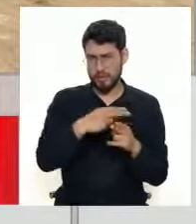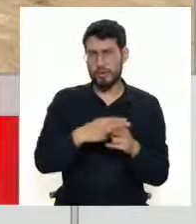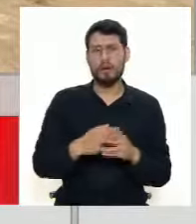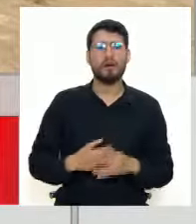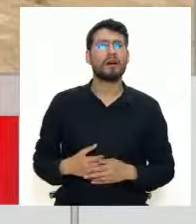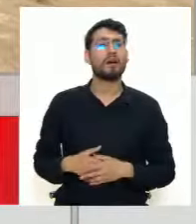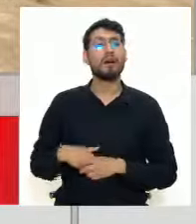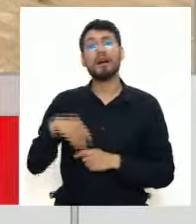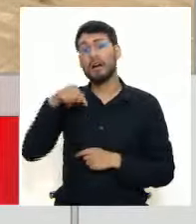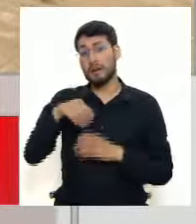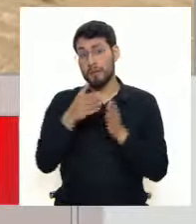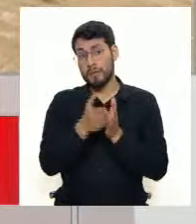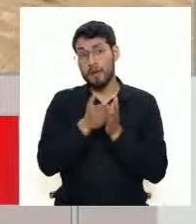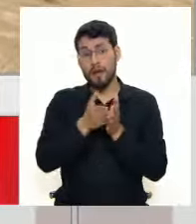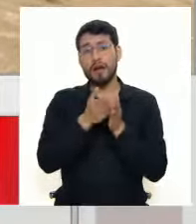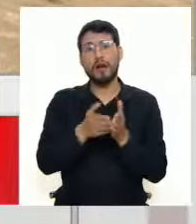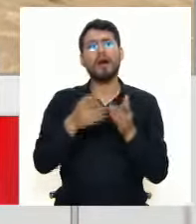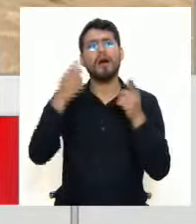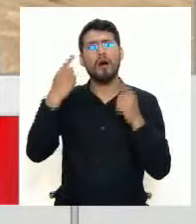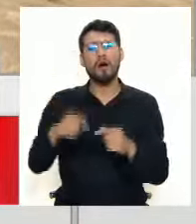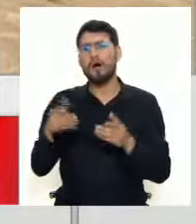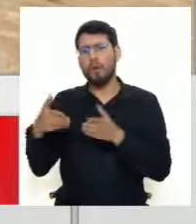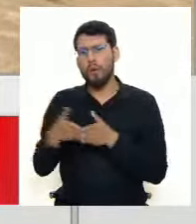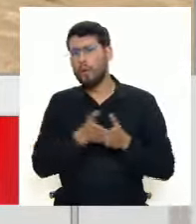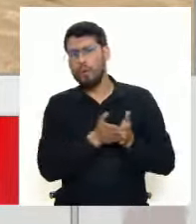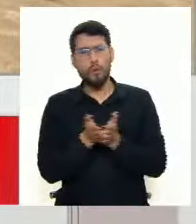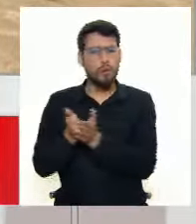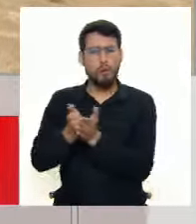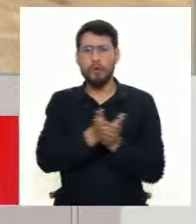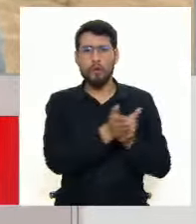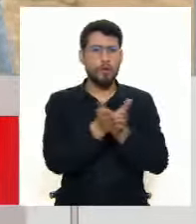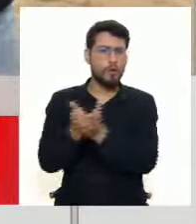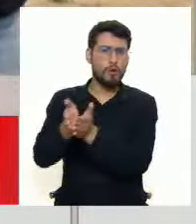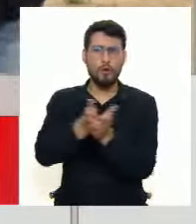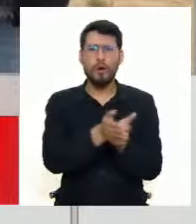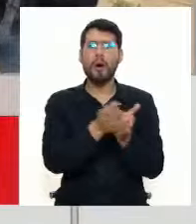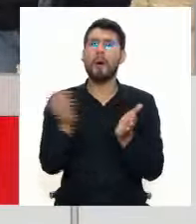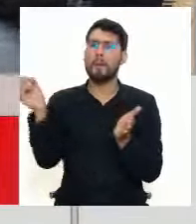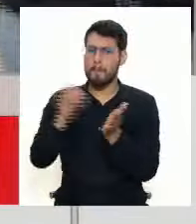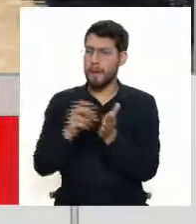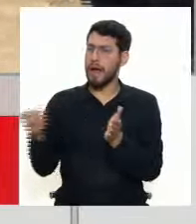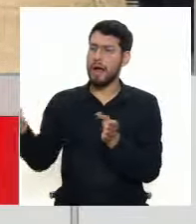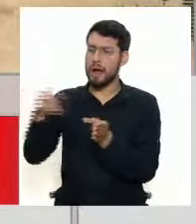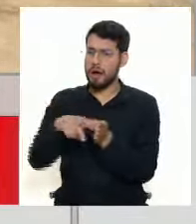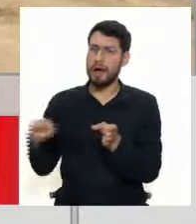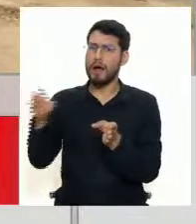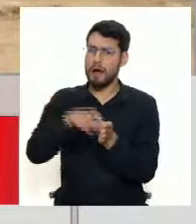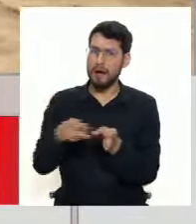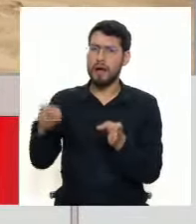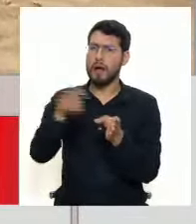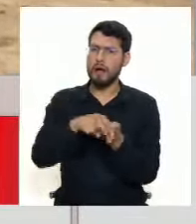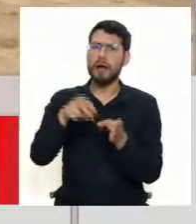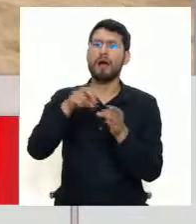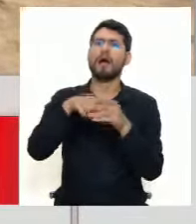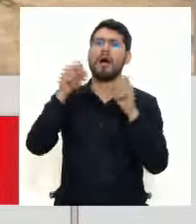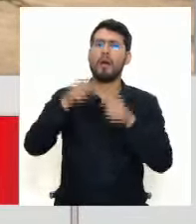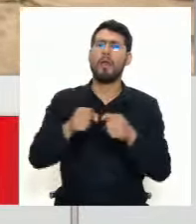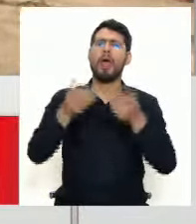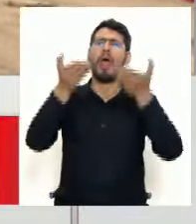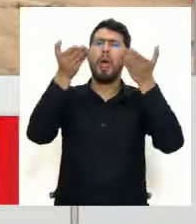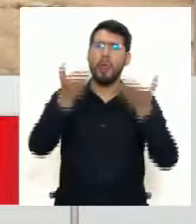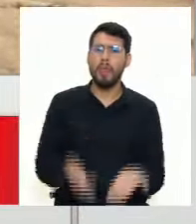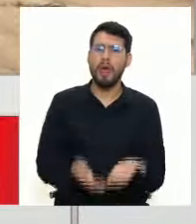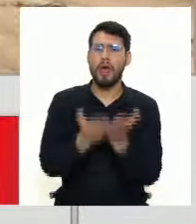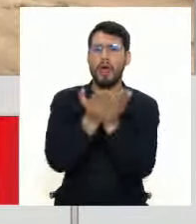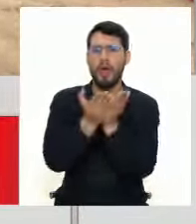esta embarcación habría recorrido el río Ucayali recogiendo pasajeros y habría sobrepasado el límite